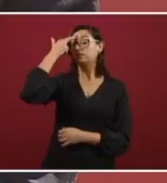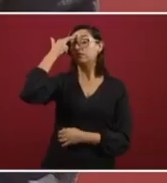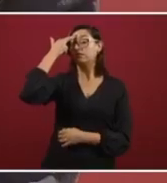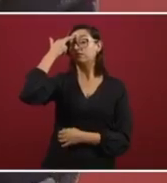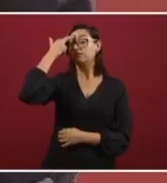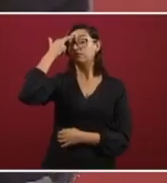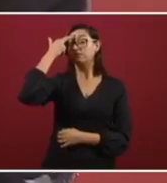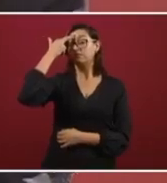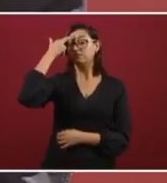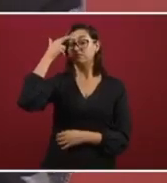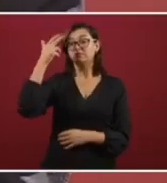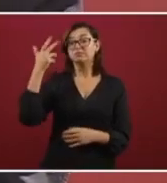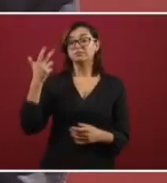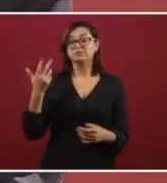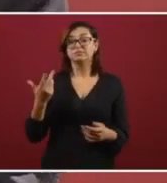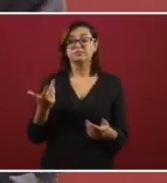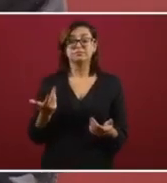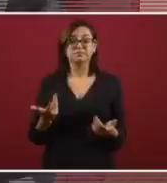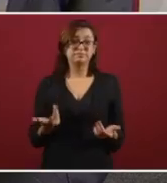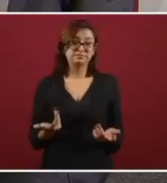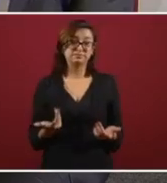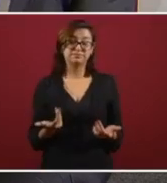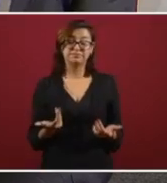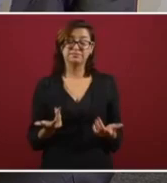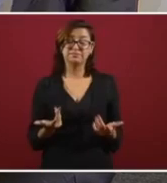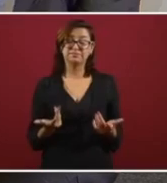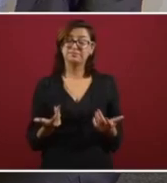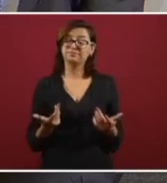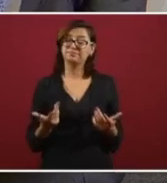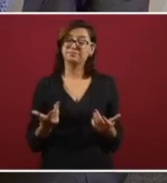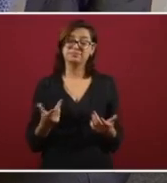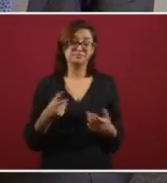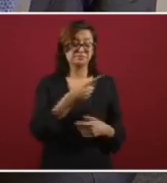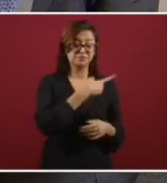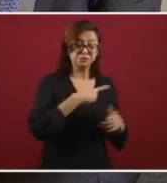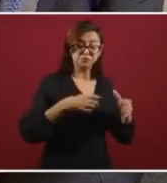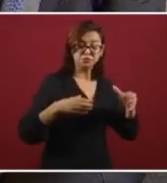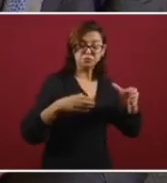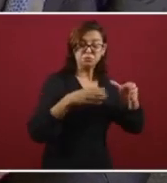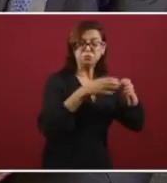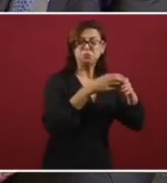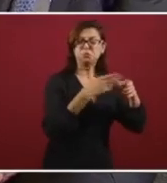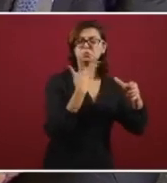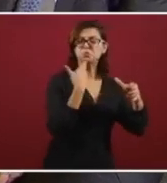qué engañaron los tecnócratas